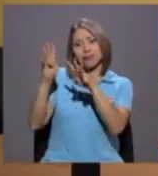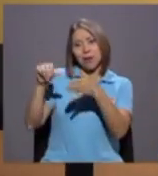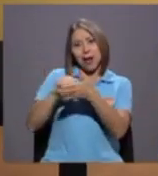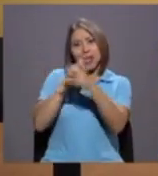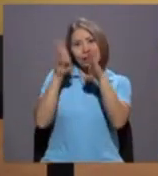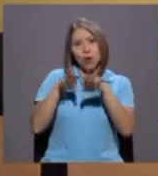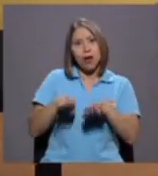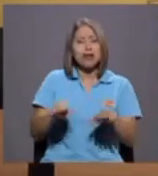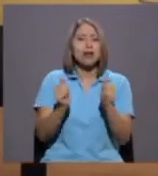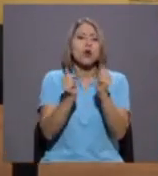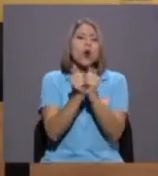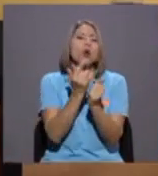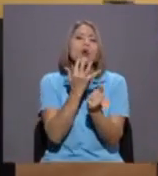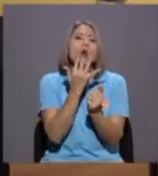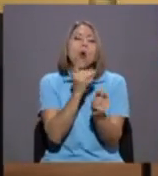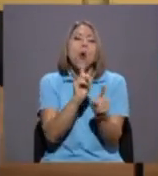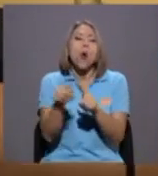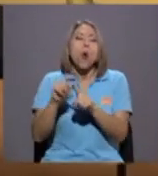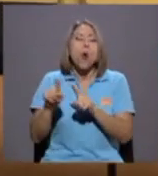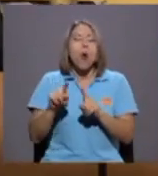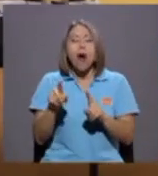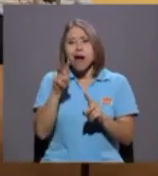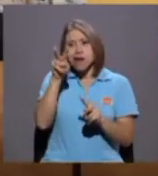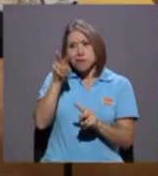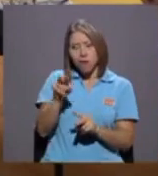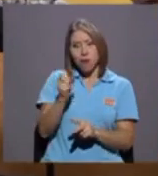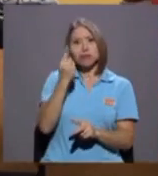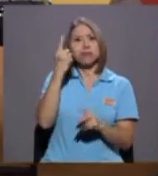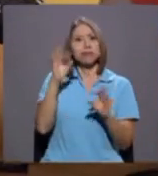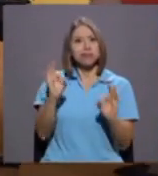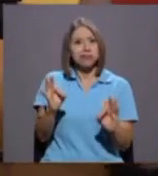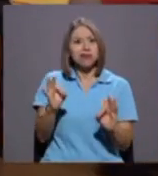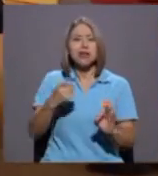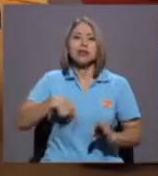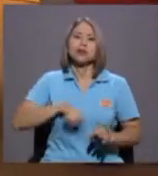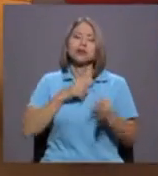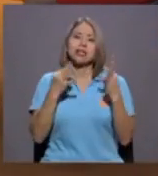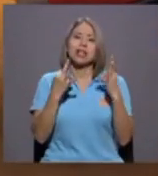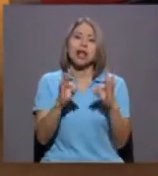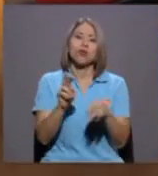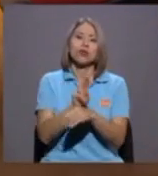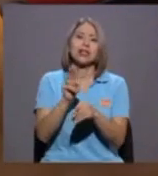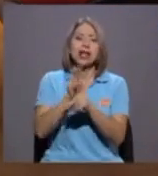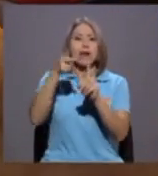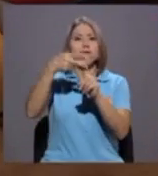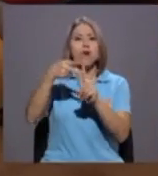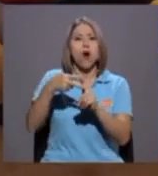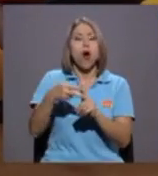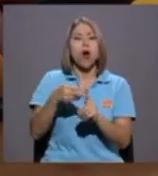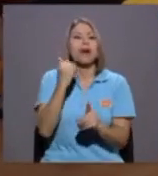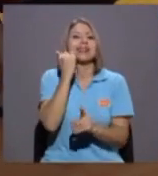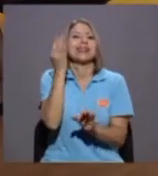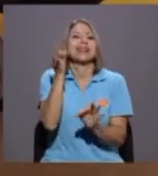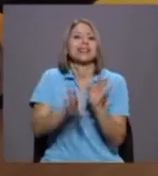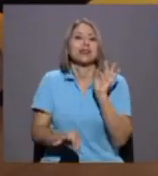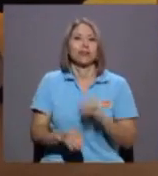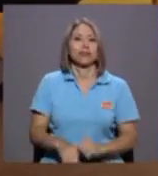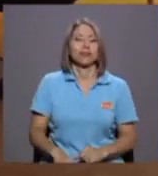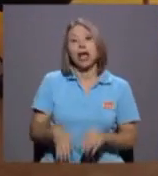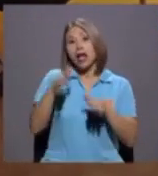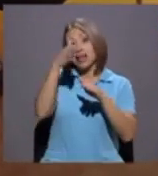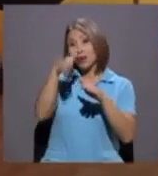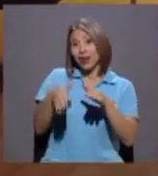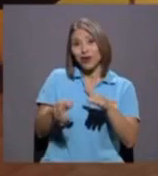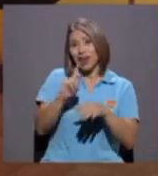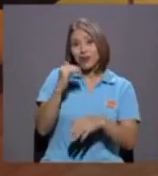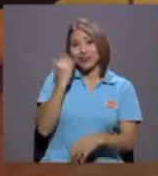todo color, es mucho más comprensible, y hemos tratado de utilizar un lenguaje más sencillo, aunque para la Contraloría no es